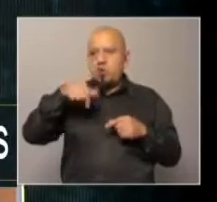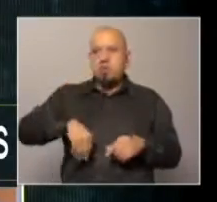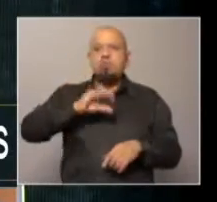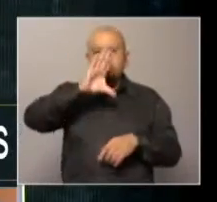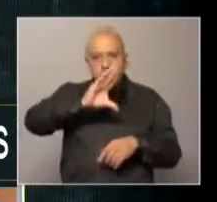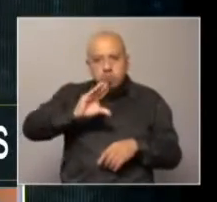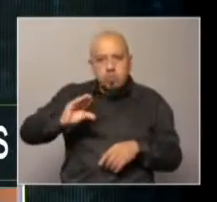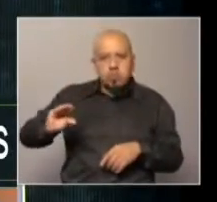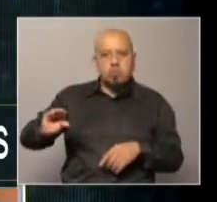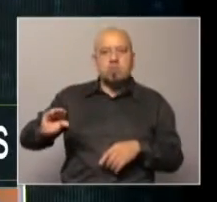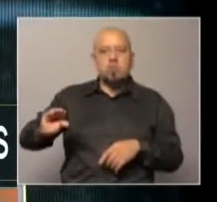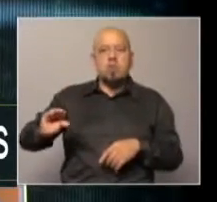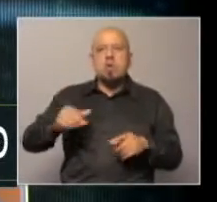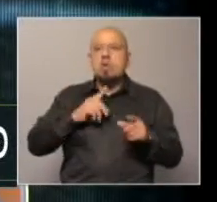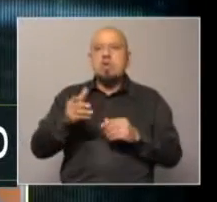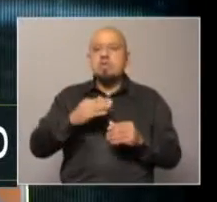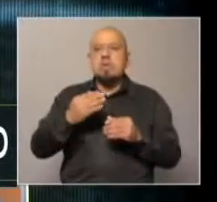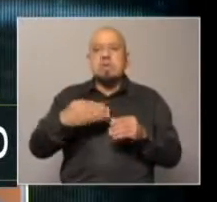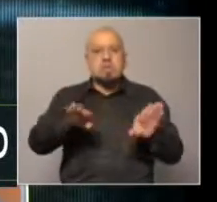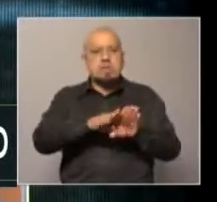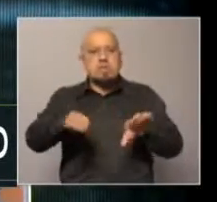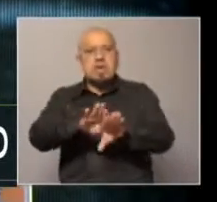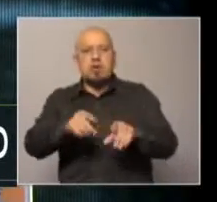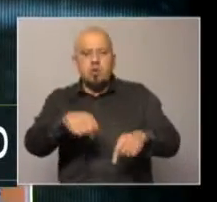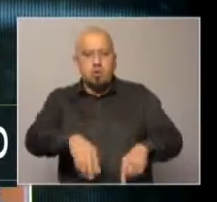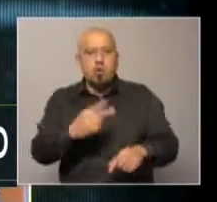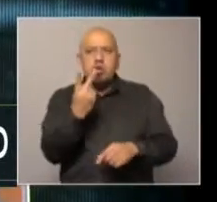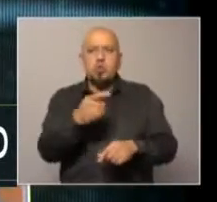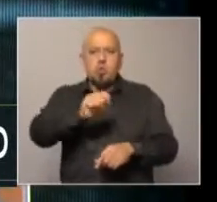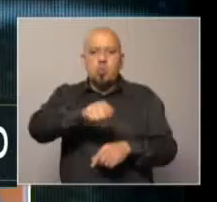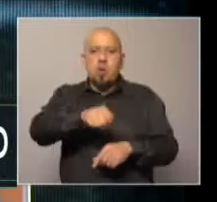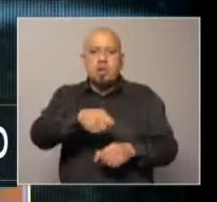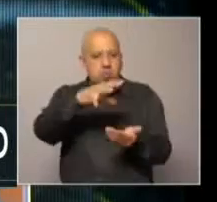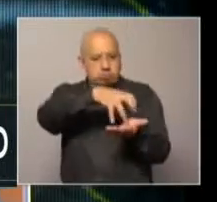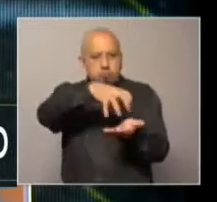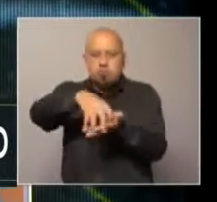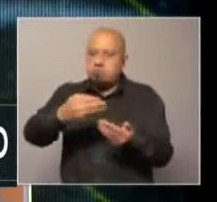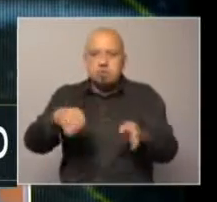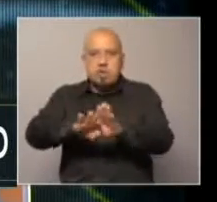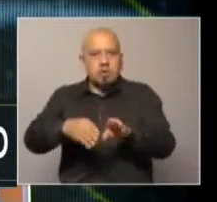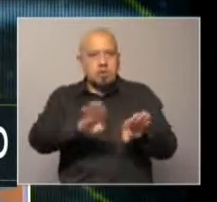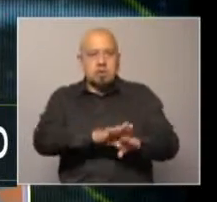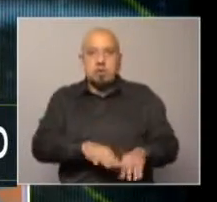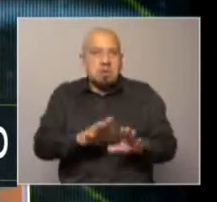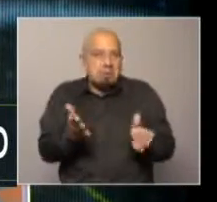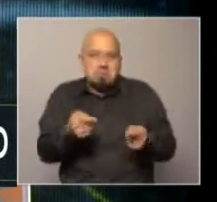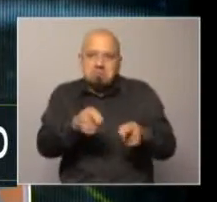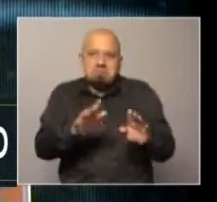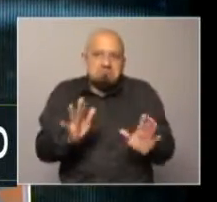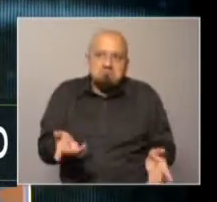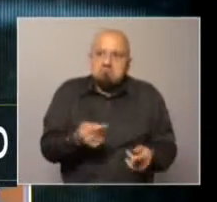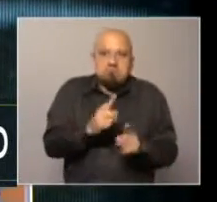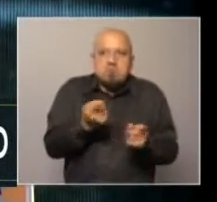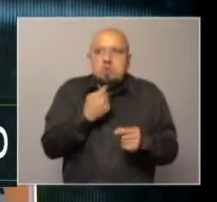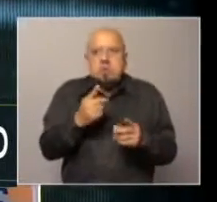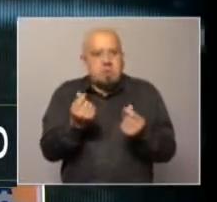y se decidió cerrar dos juzgados. No era necesario tanto juzgado porque no tenemos a quién juzgar, básicamente. Estamos gastando dinero en algo que no tendríamos que estar